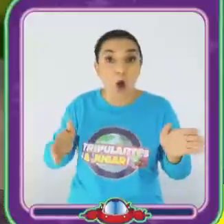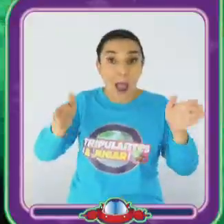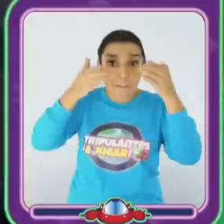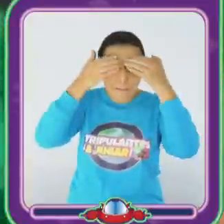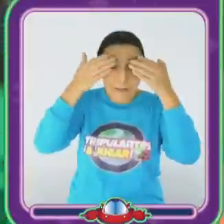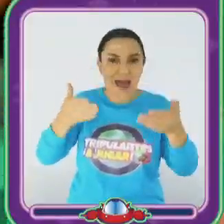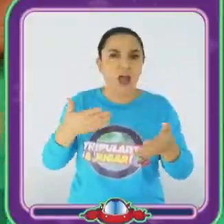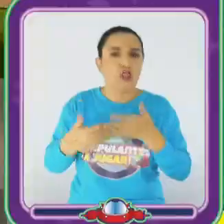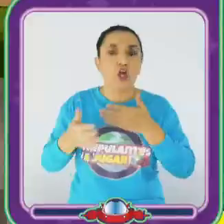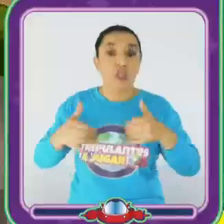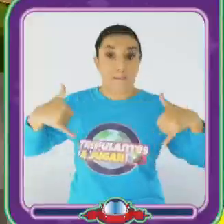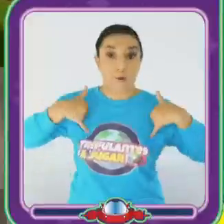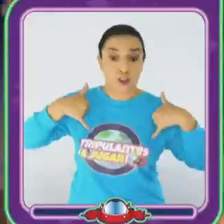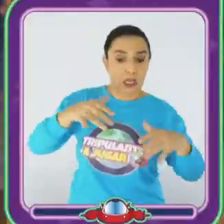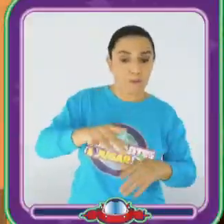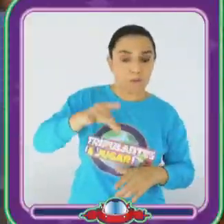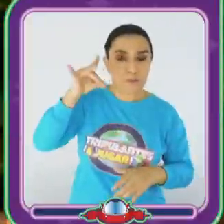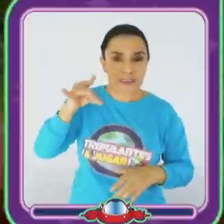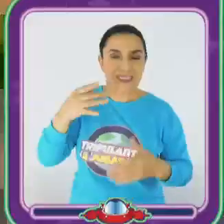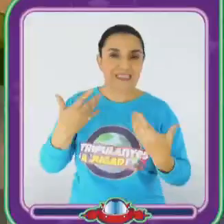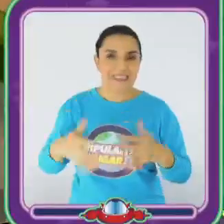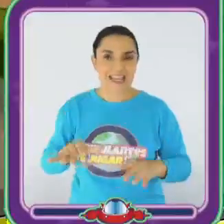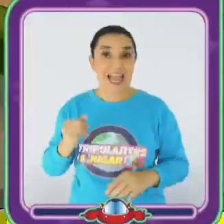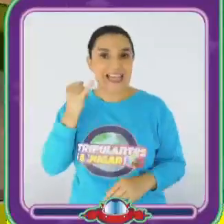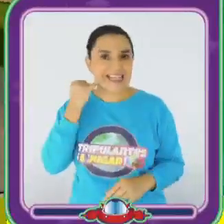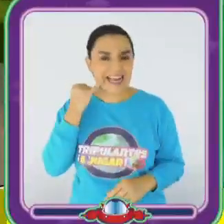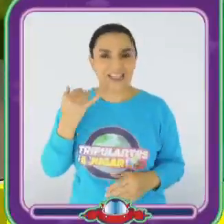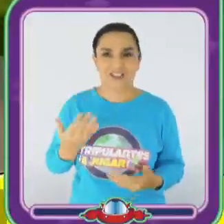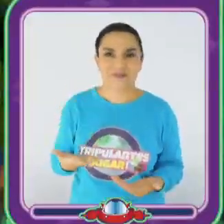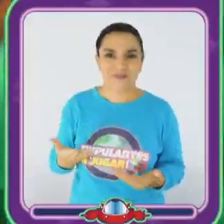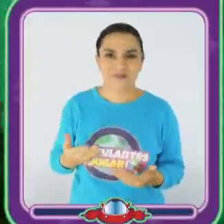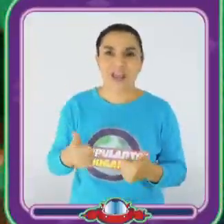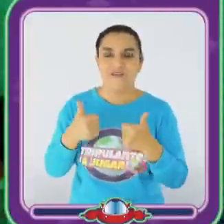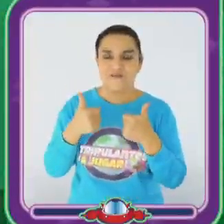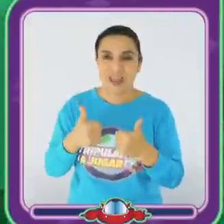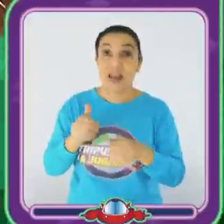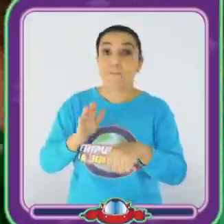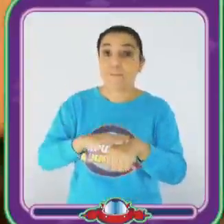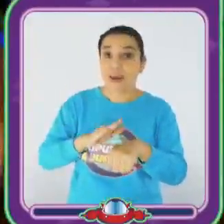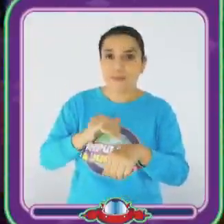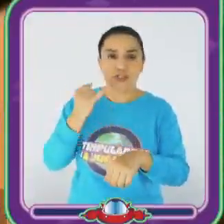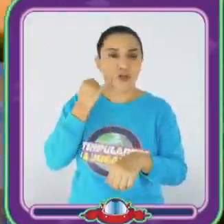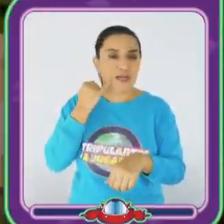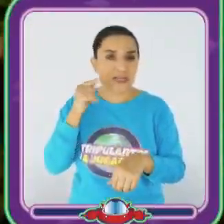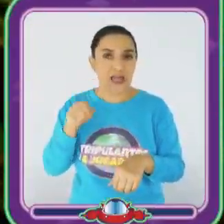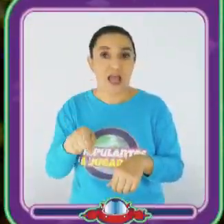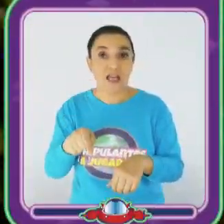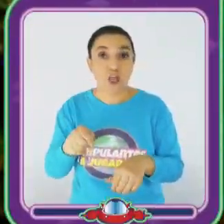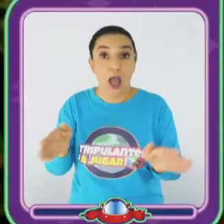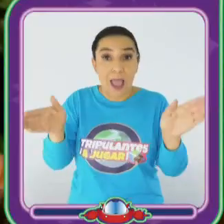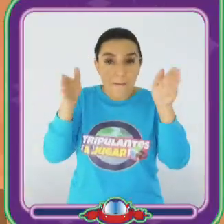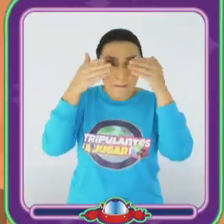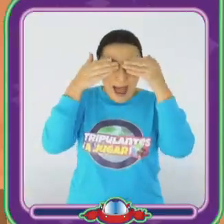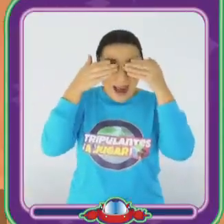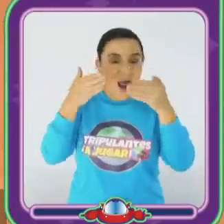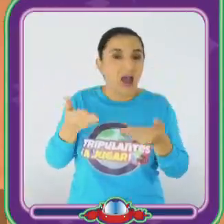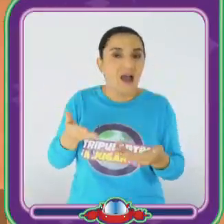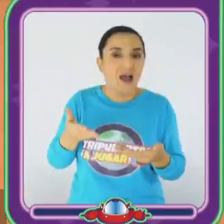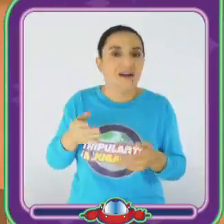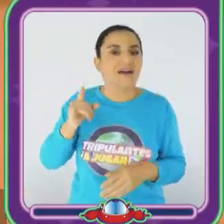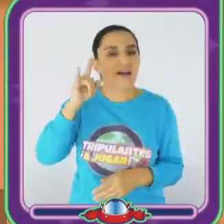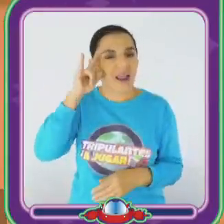antiparras. Ponte tus antiparras, están en la mochila. ¿Te preparas? Ahí está, Ignacio. Muy bien, permiso, Ignacio. Ahí está, te puedes poner las